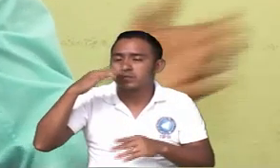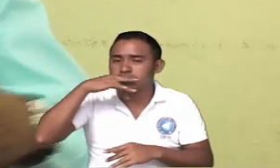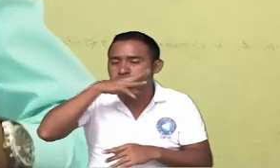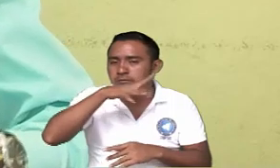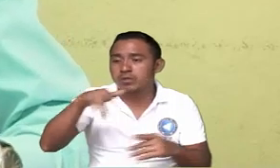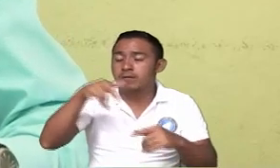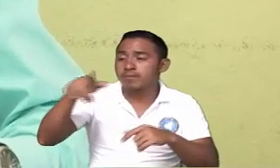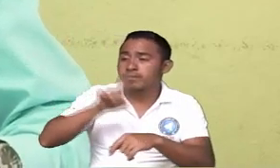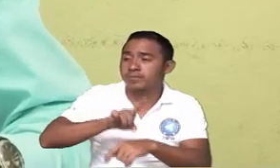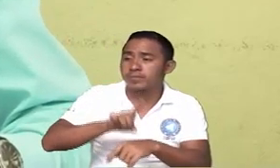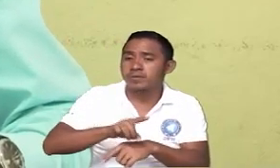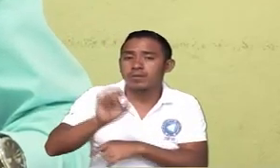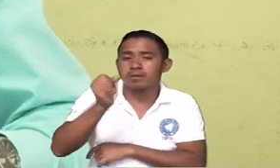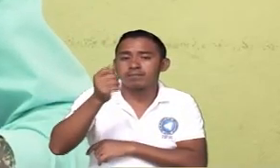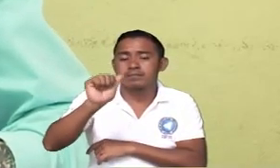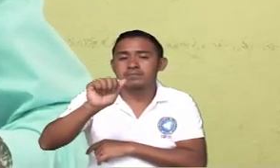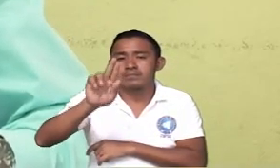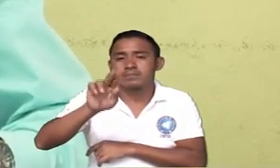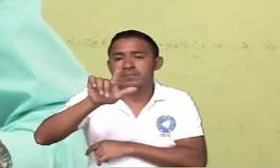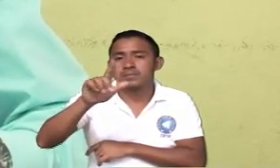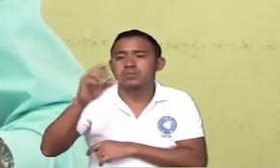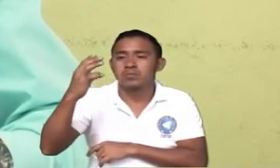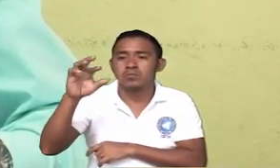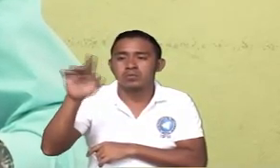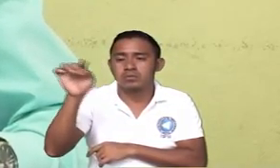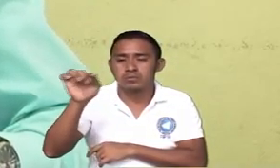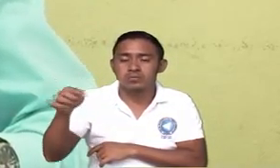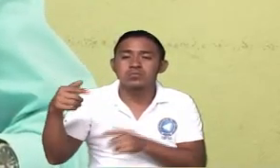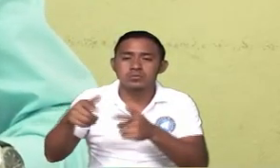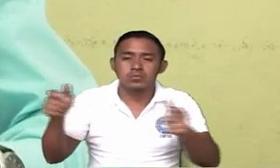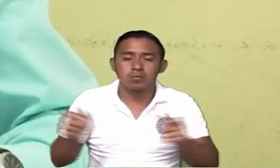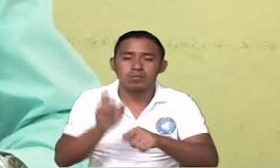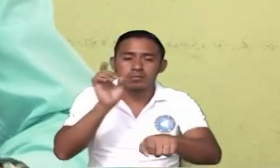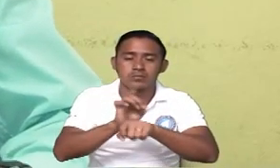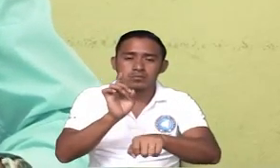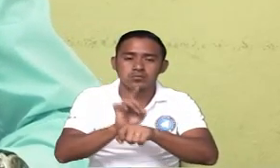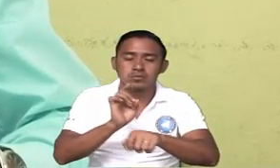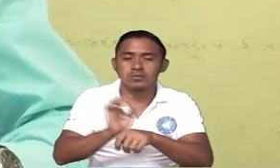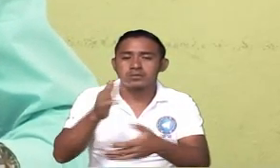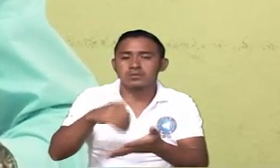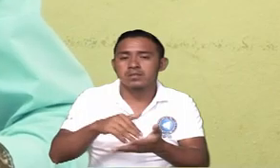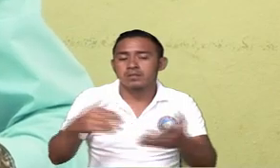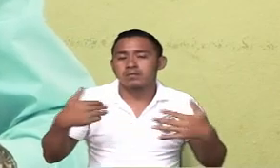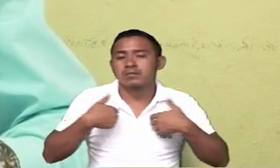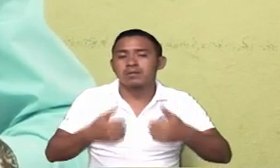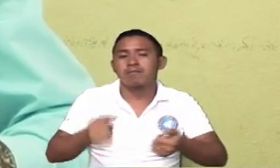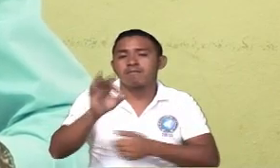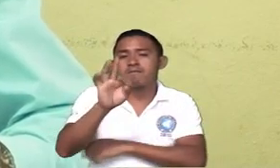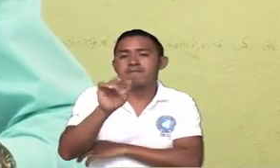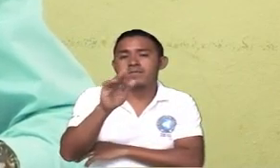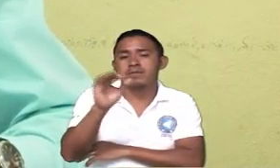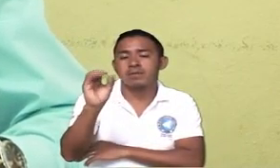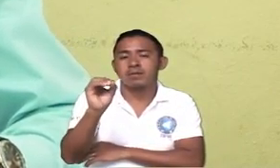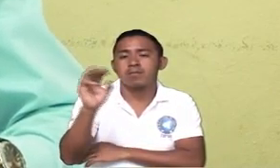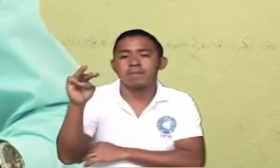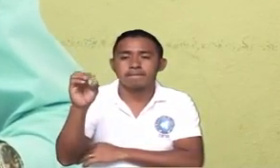como invitado al doctor Saúl Cruz, quien es parte del equipo médico del Centro de Salud Francisco